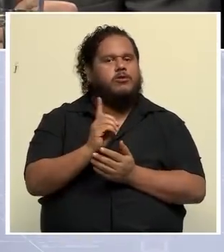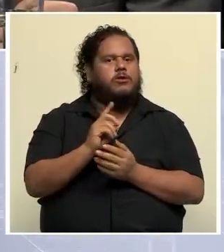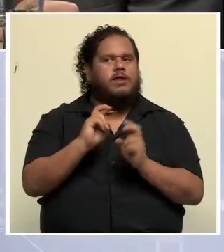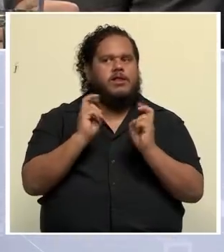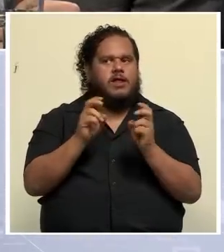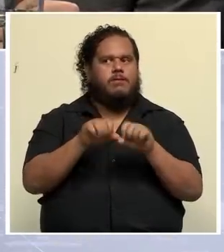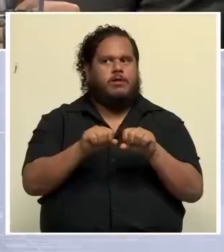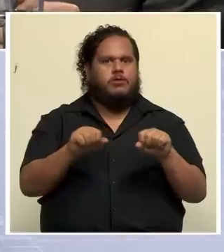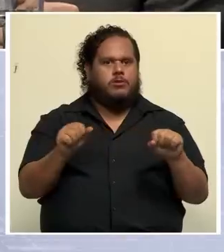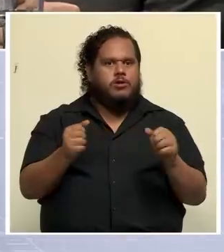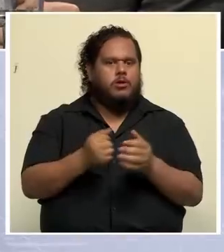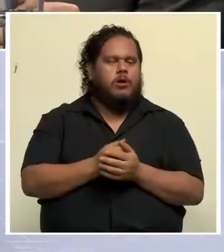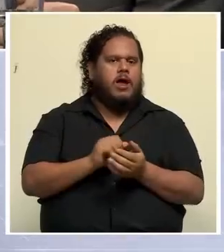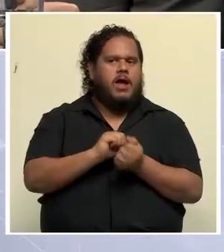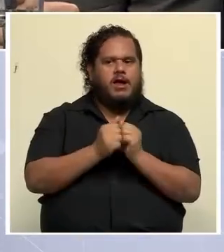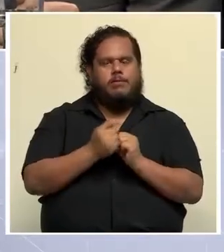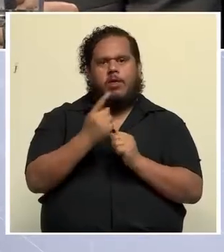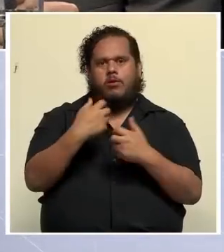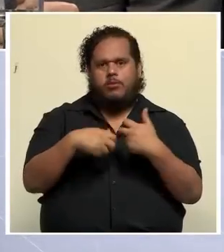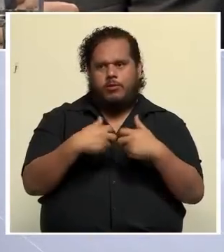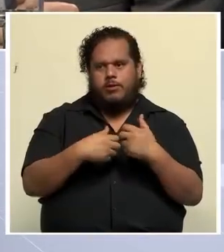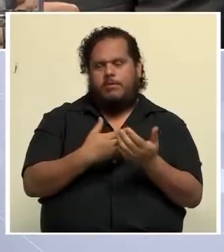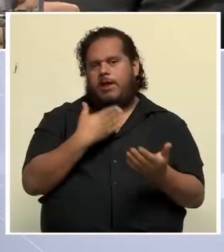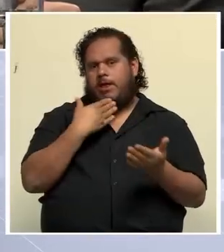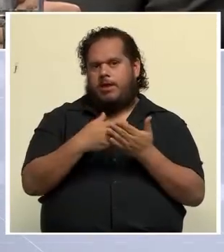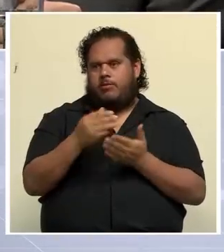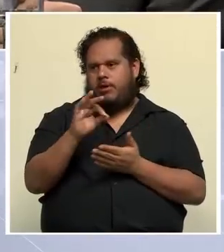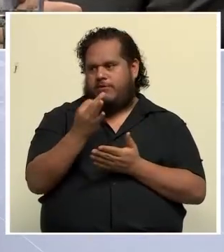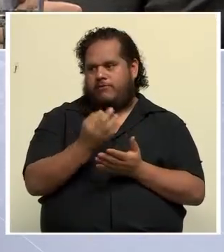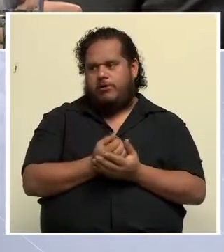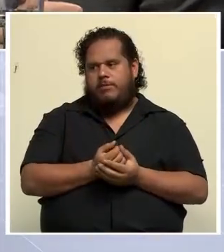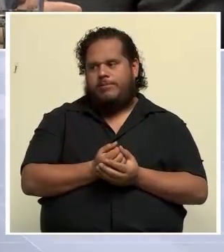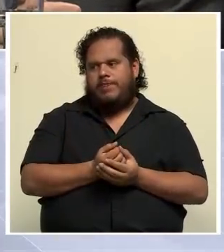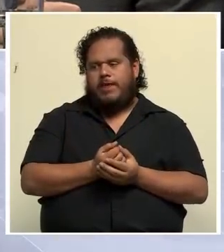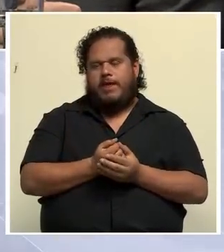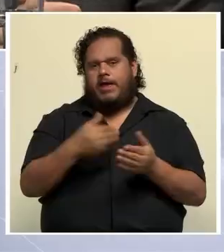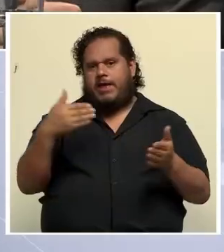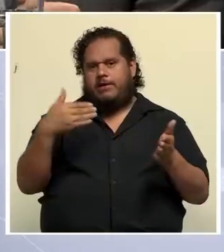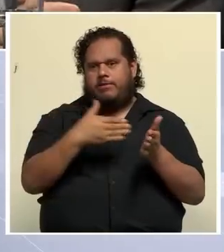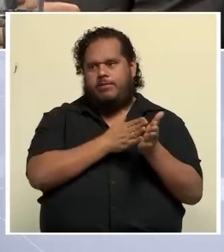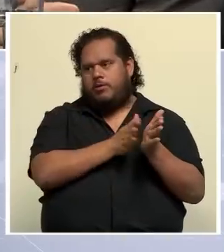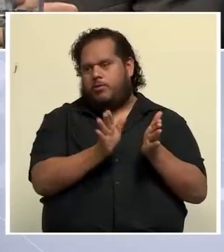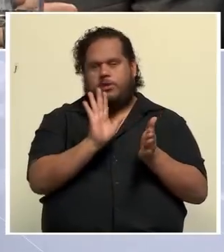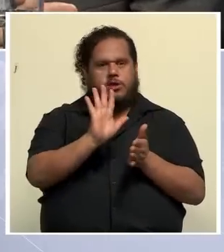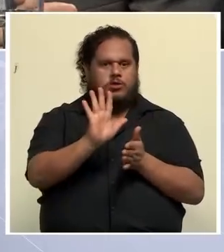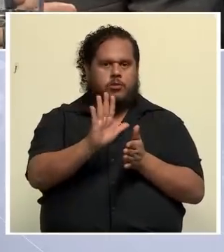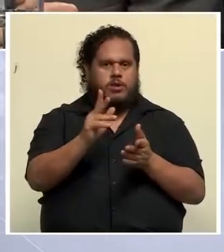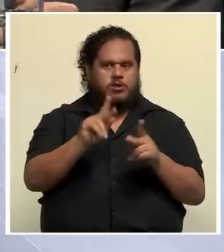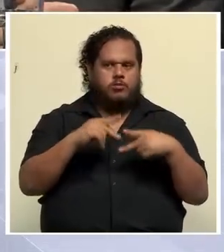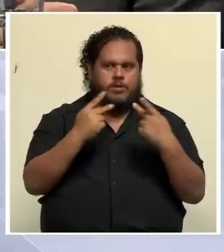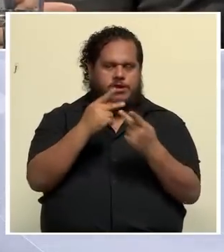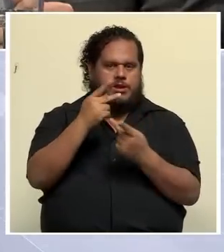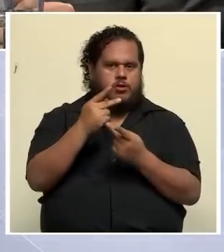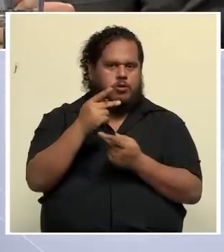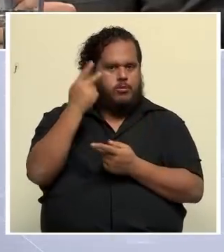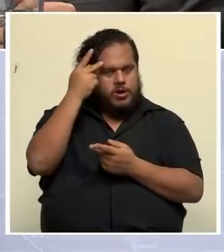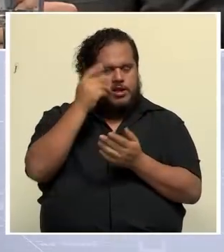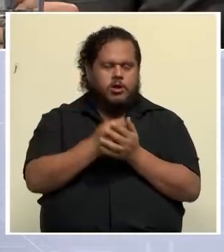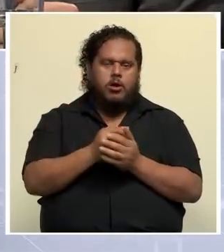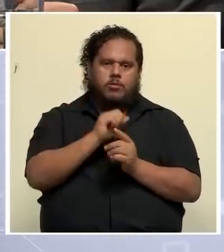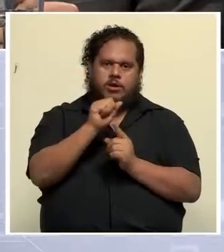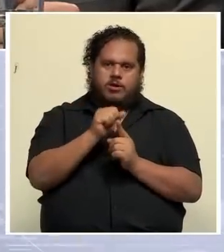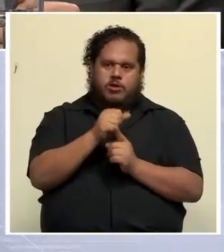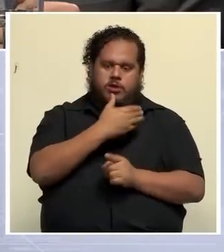tema de la corrupción se ha vuelto un problema y en buena medida repercute por el caso de